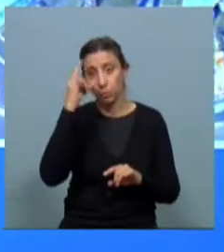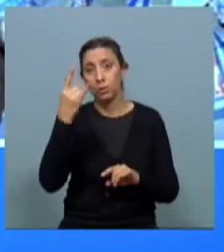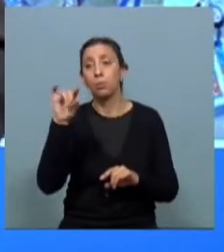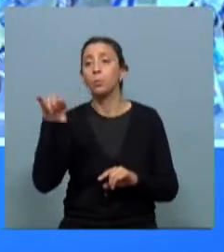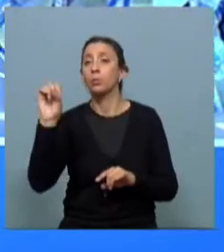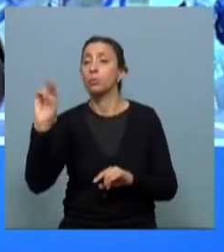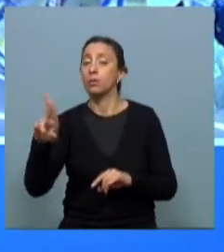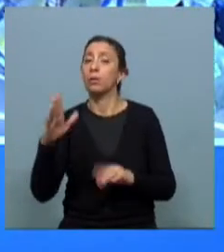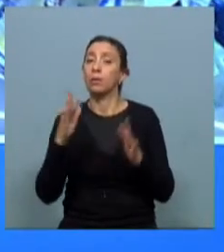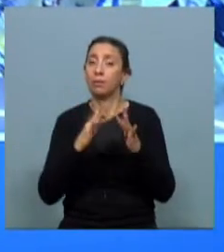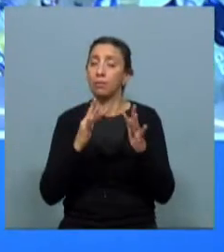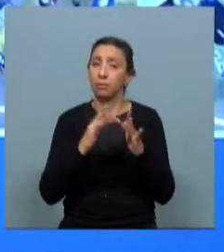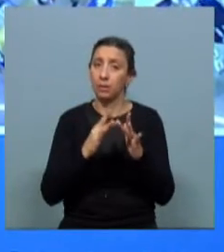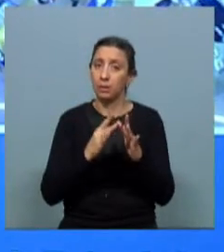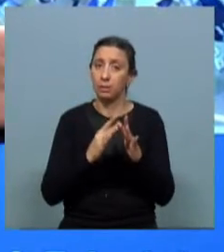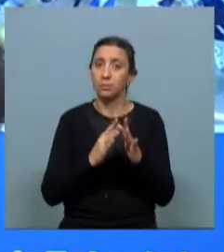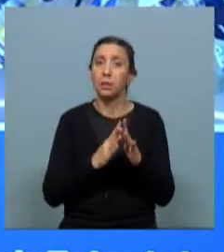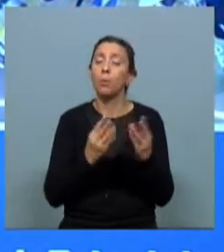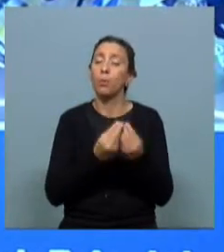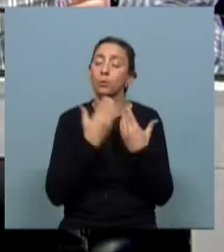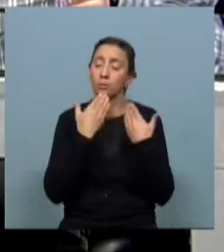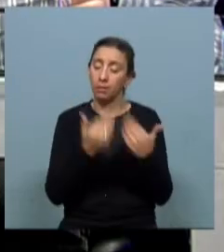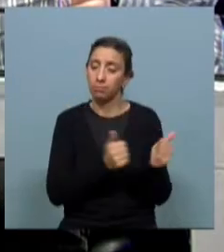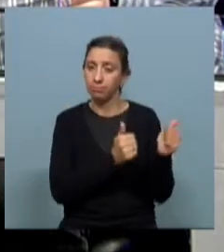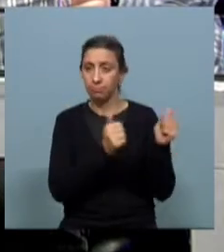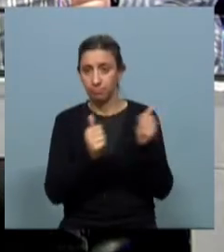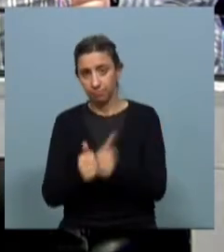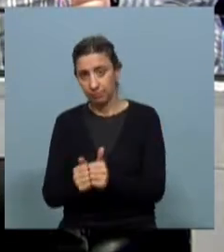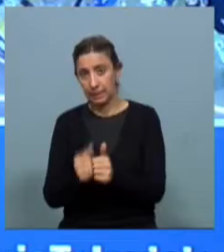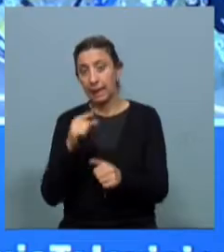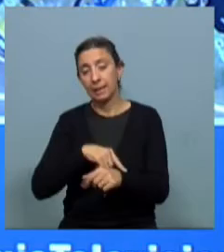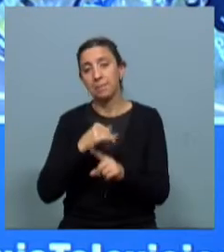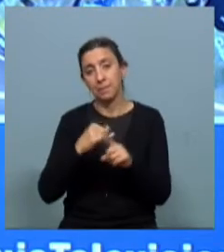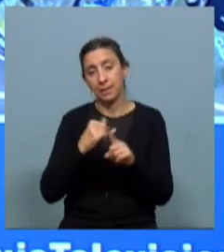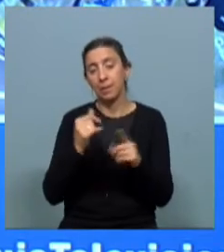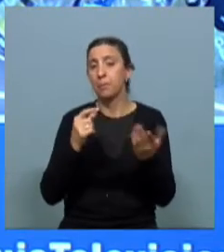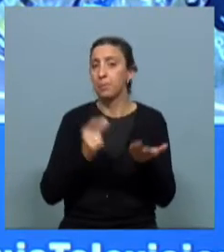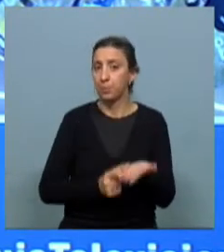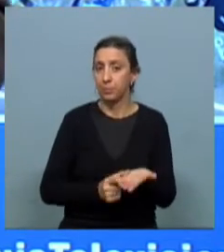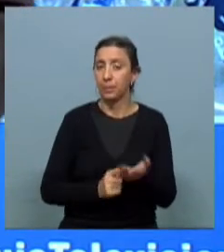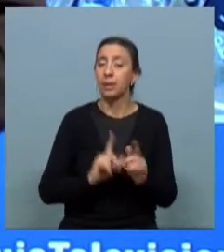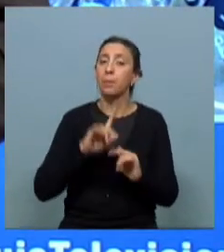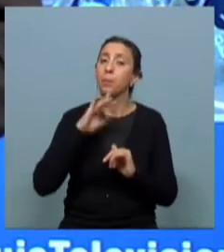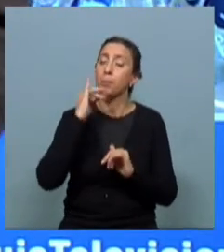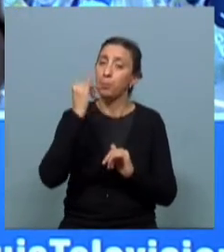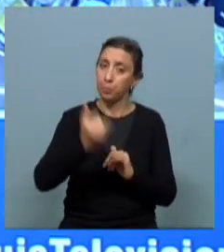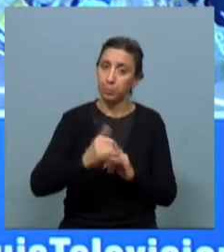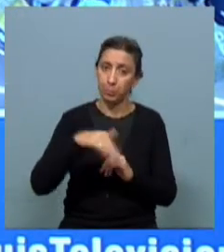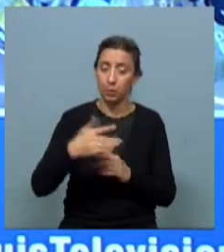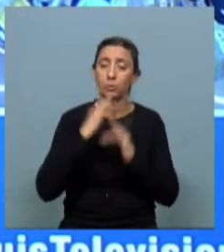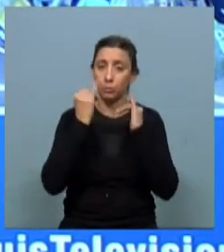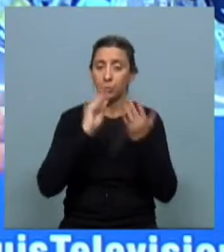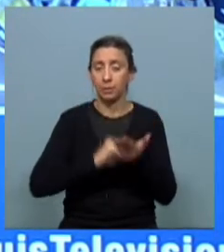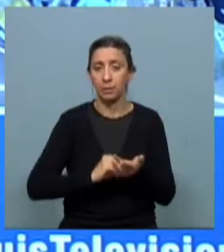www.ulp.edu.ar es la página web de la Universidad de La Punta. Muchas gracias por habernos acompañado en esta mitad del programa. En el próximo bloque seguimos con más